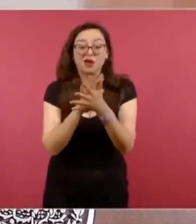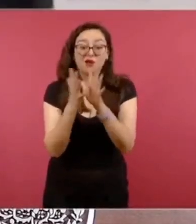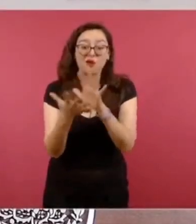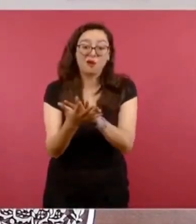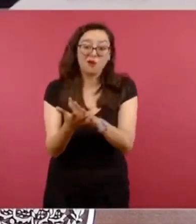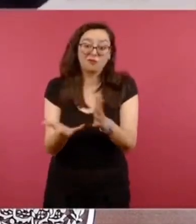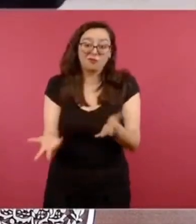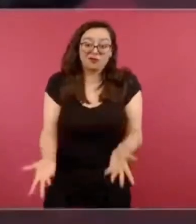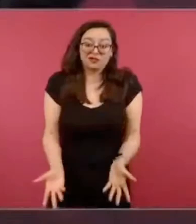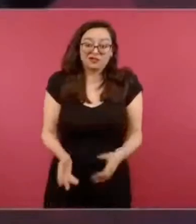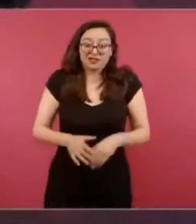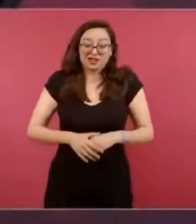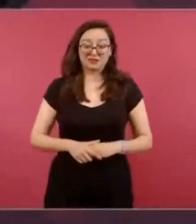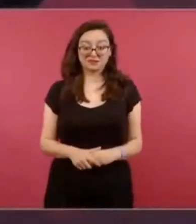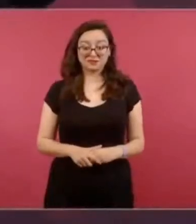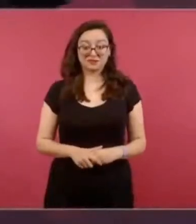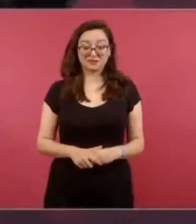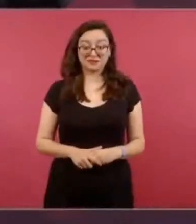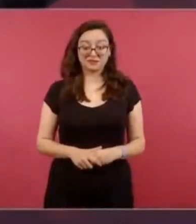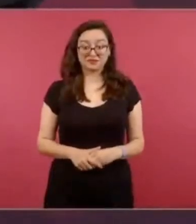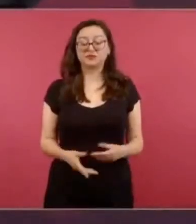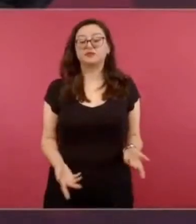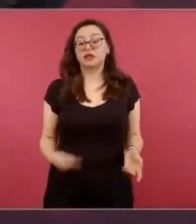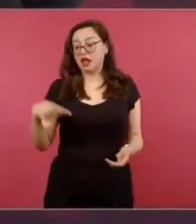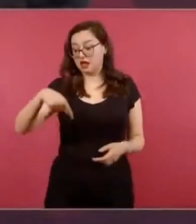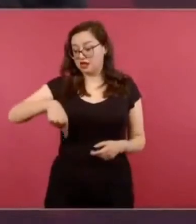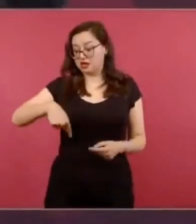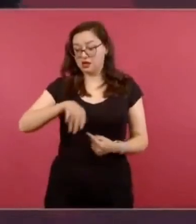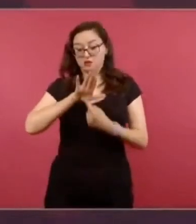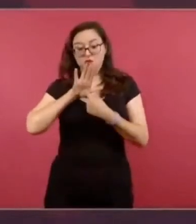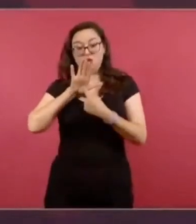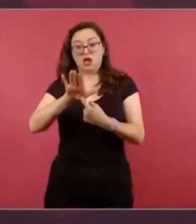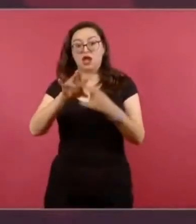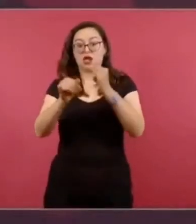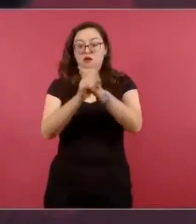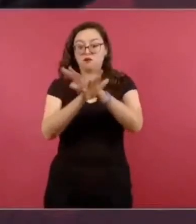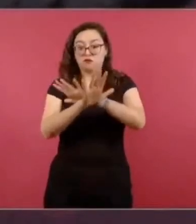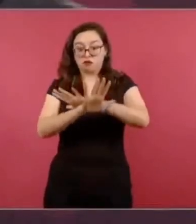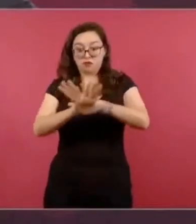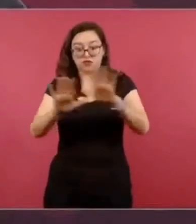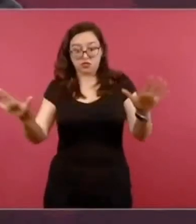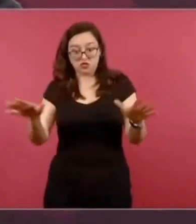Y se dio a conocer la información y ya no se volvió